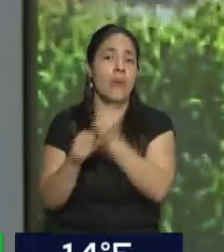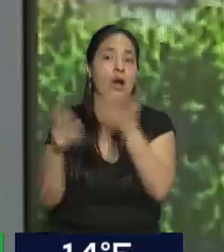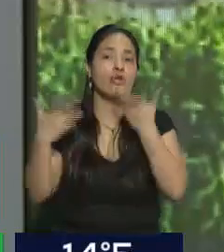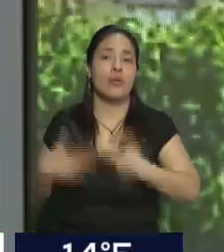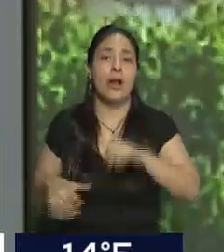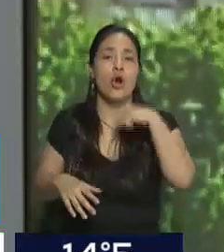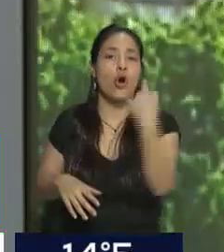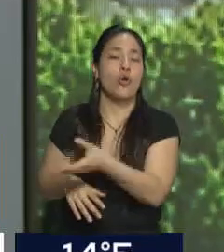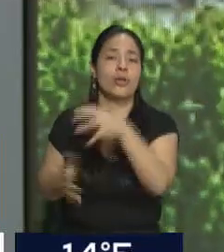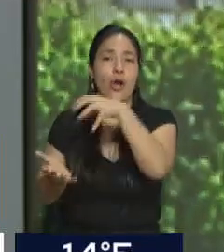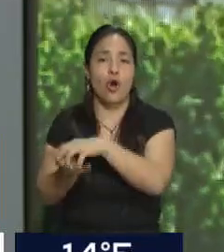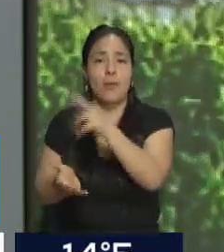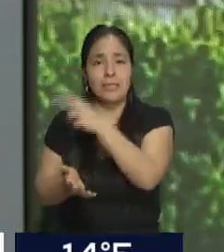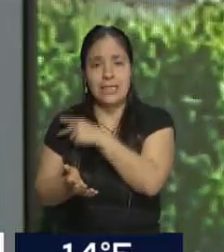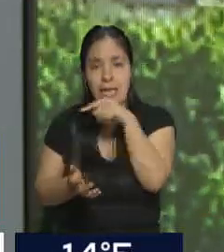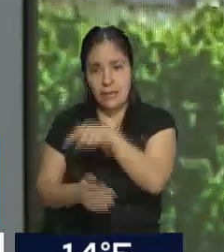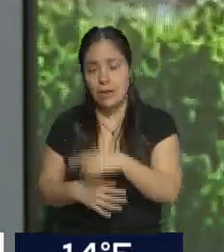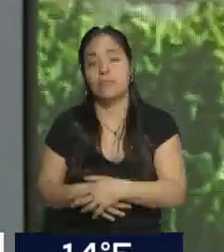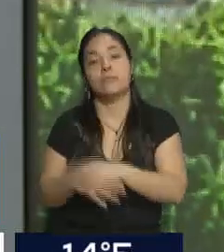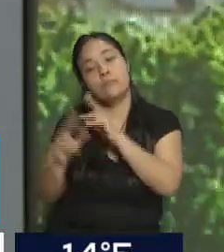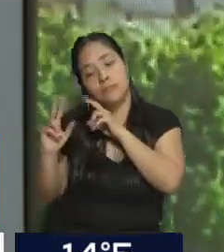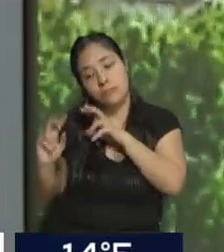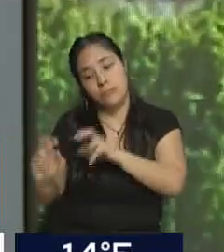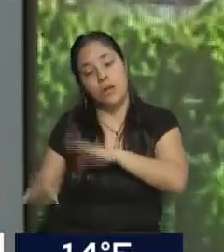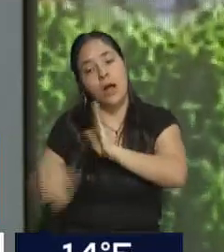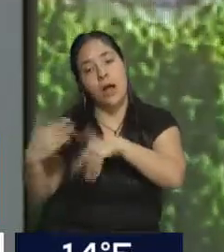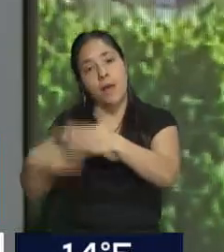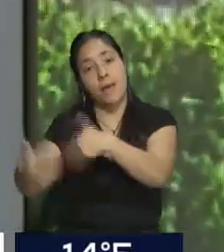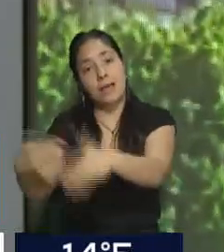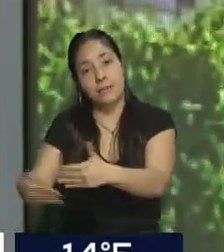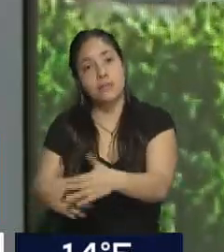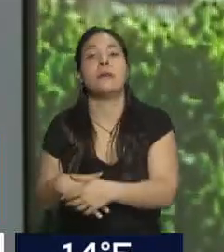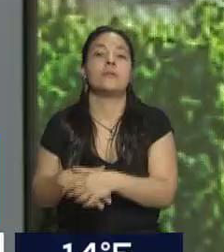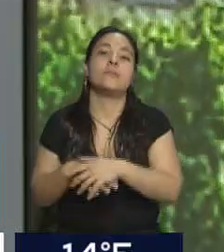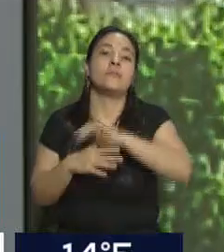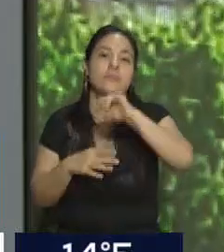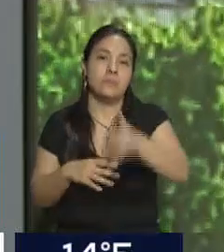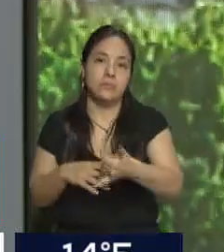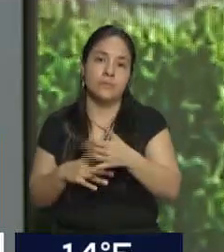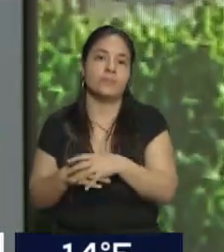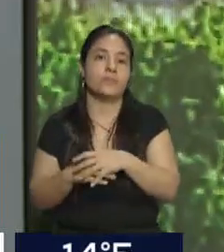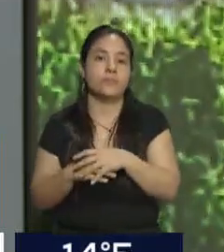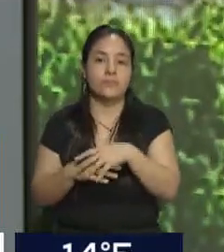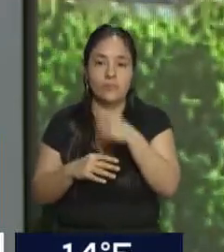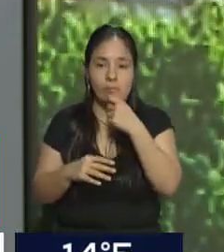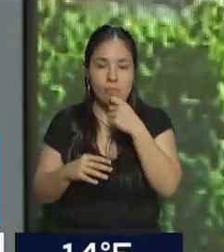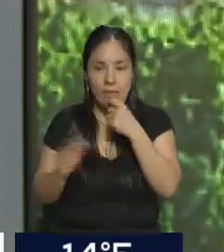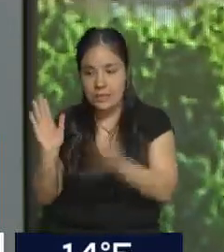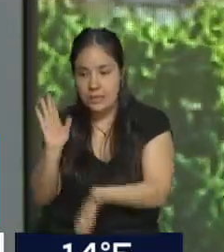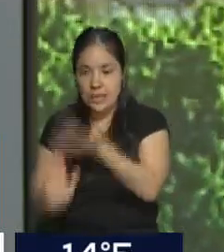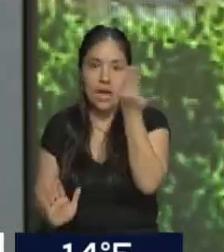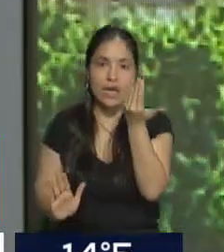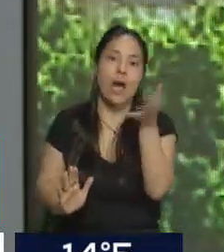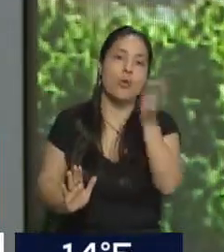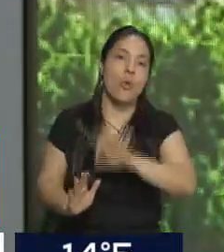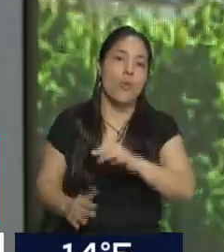otra comisaría una vez que avance esta investigación si podrá ser removido de su cargo si podrá tener alguna consecuencia